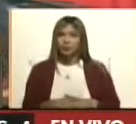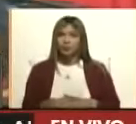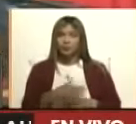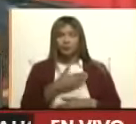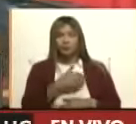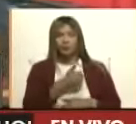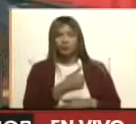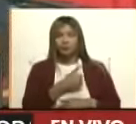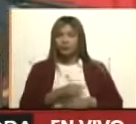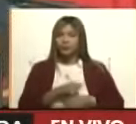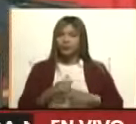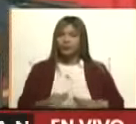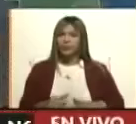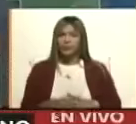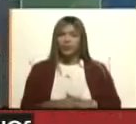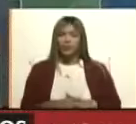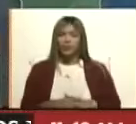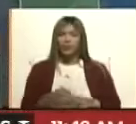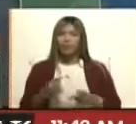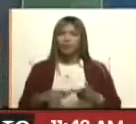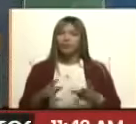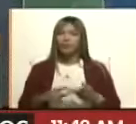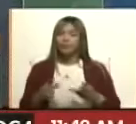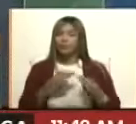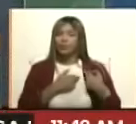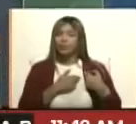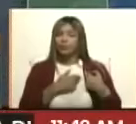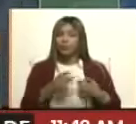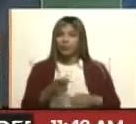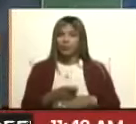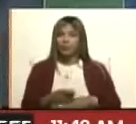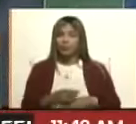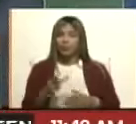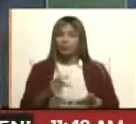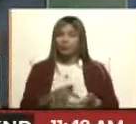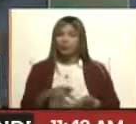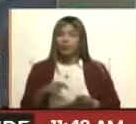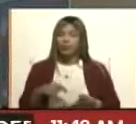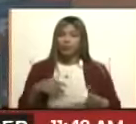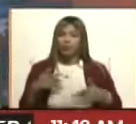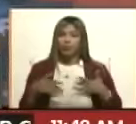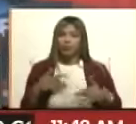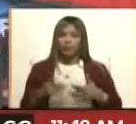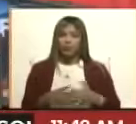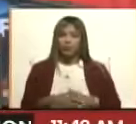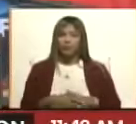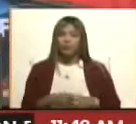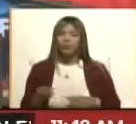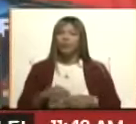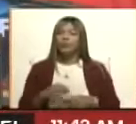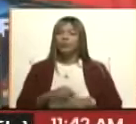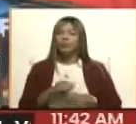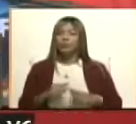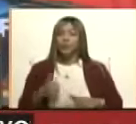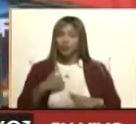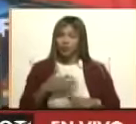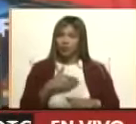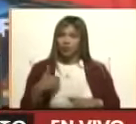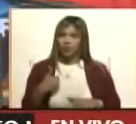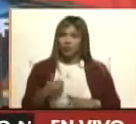López, ciudadanas autoridades del Estado presentes en este evento, miembros de la Fuerza Armada, yo